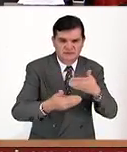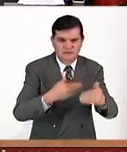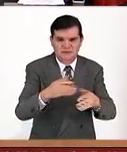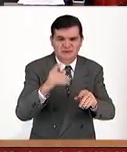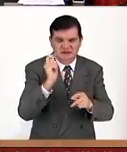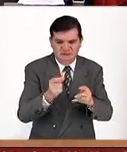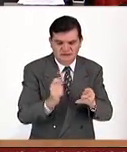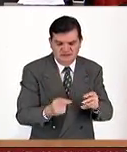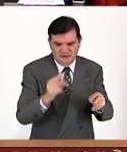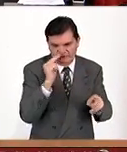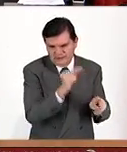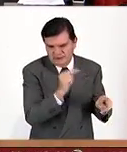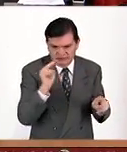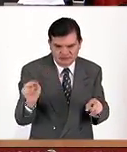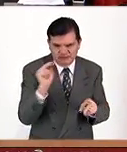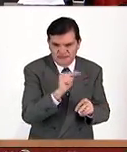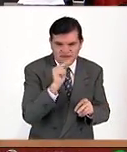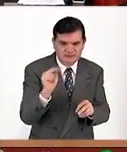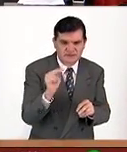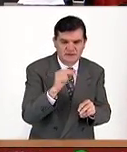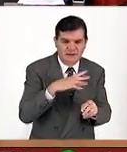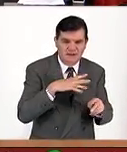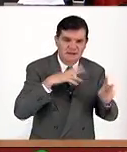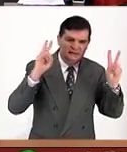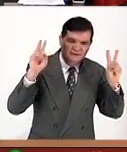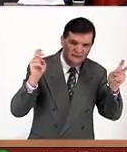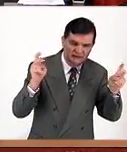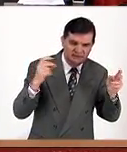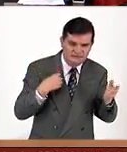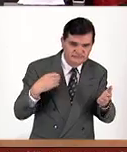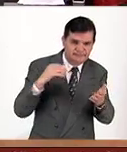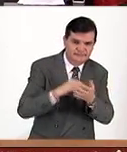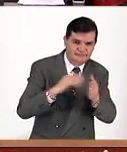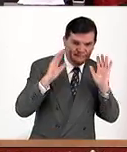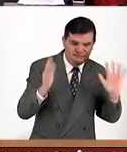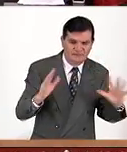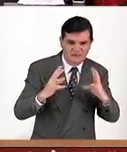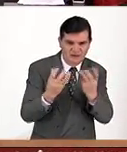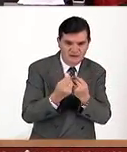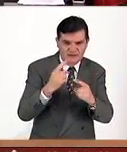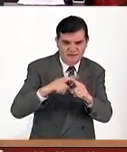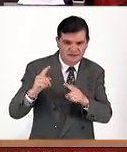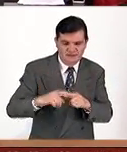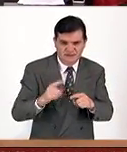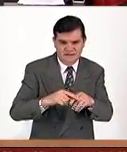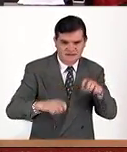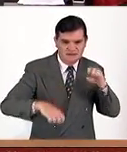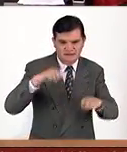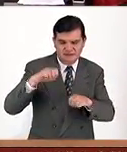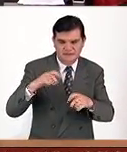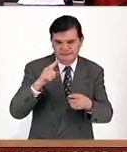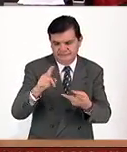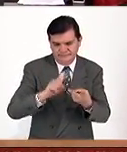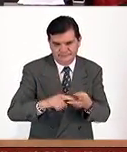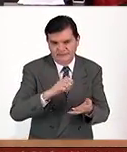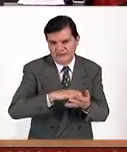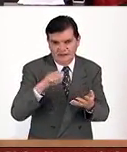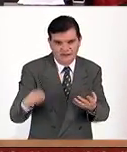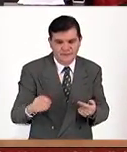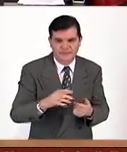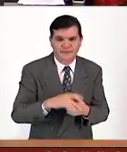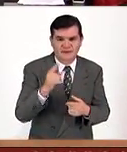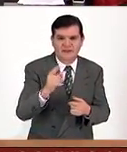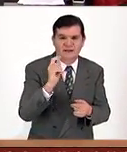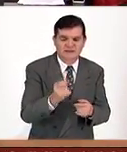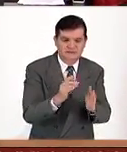¿En qué fijarnos? Hay temas que abarcan toda una gama de etapas, de edades, ¿no? Por ejemplo, estamos hablando